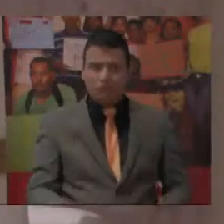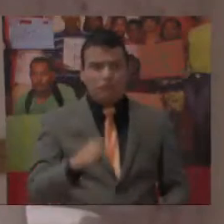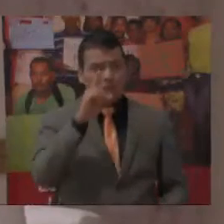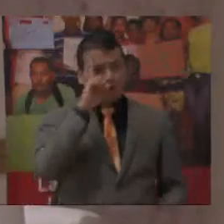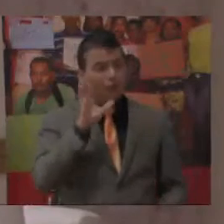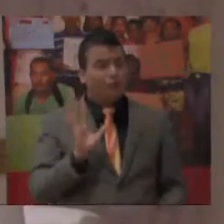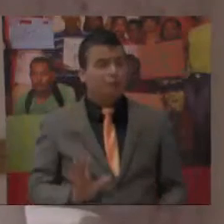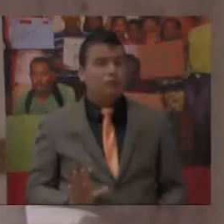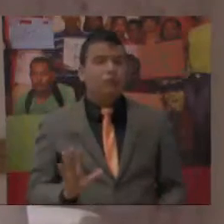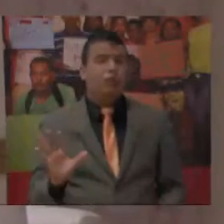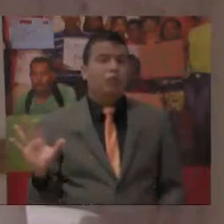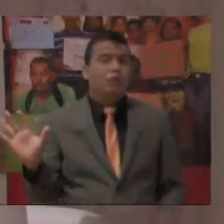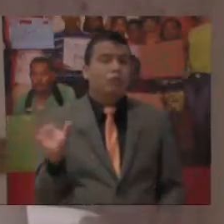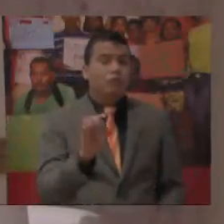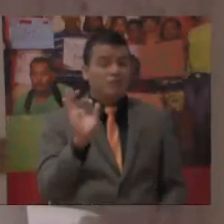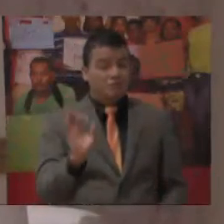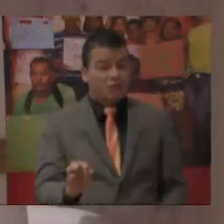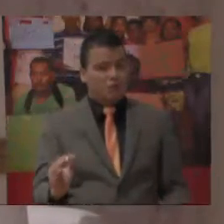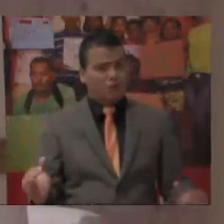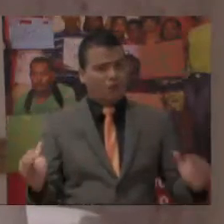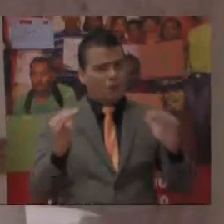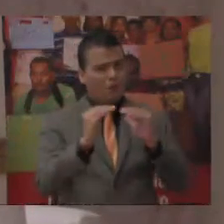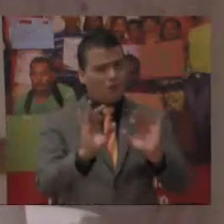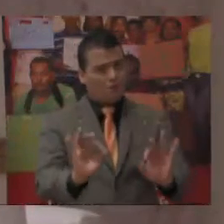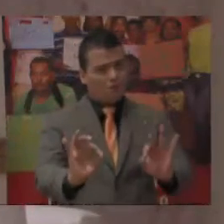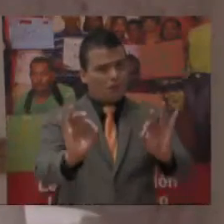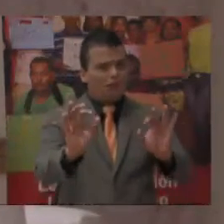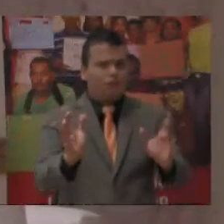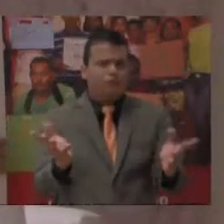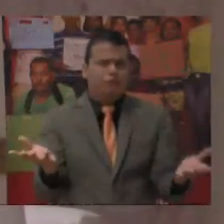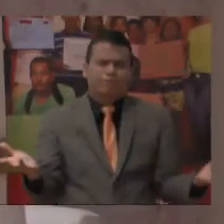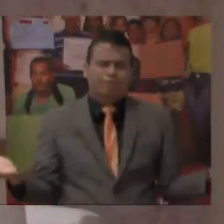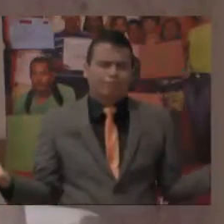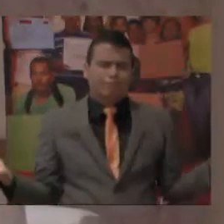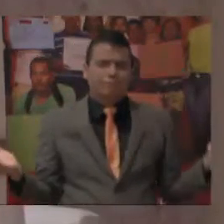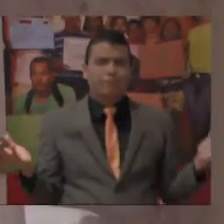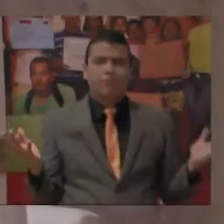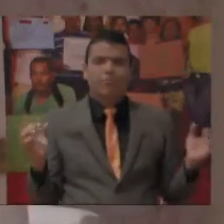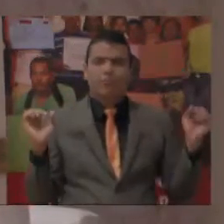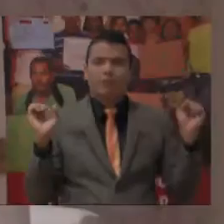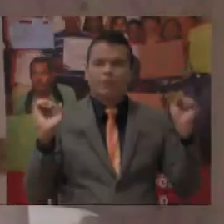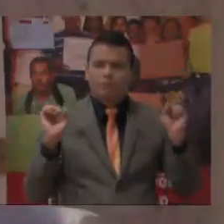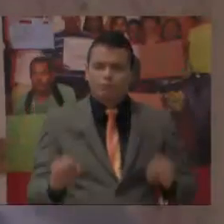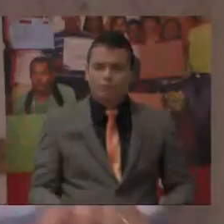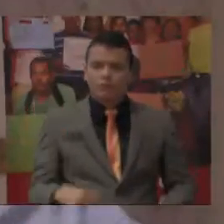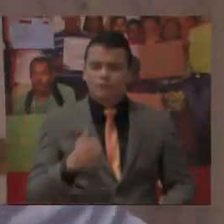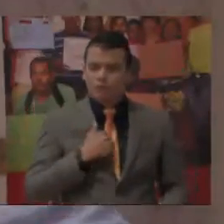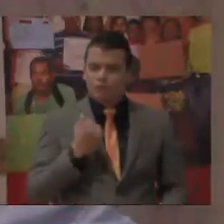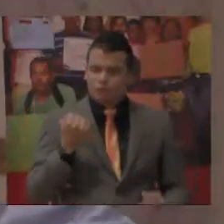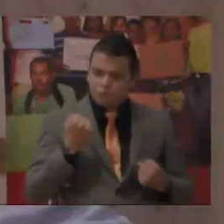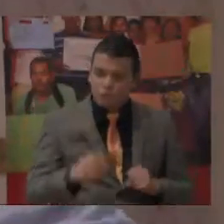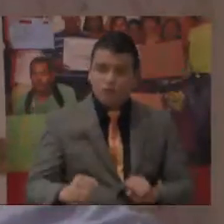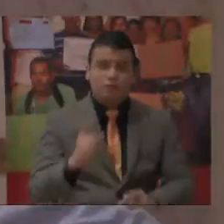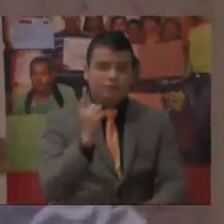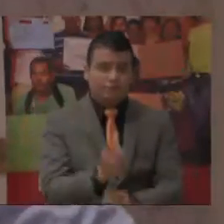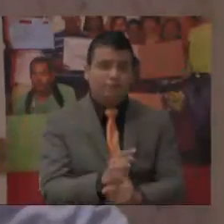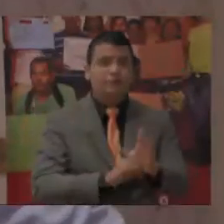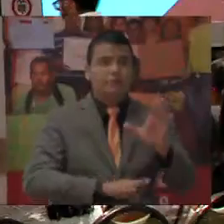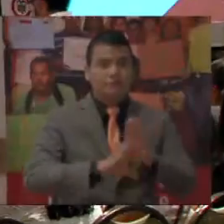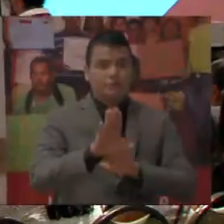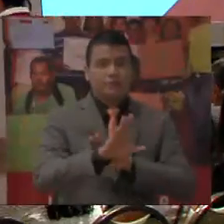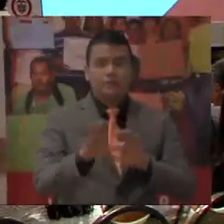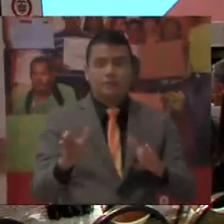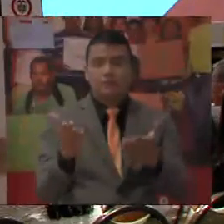decir que todos vamos a llegar al mismo nivel, pero lo que la competencia arranca con las mismas oportunidades. Querido